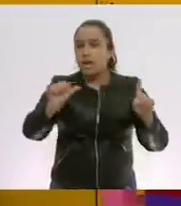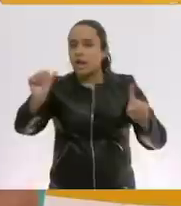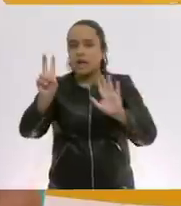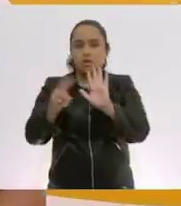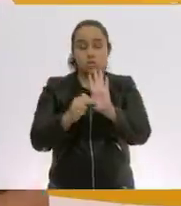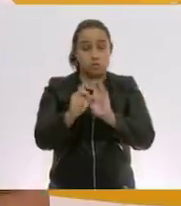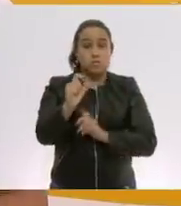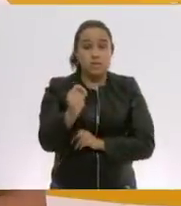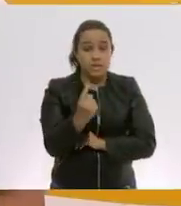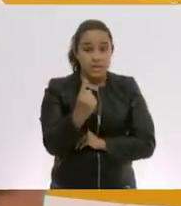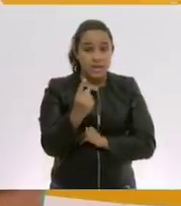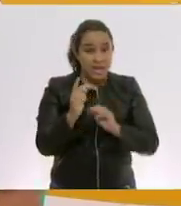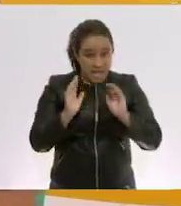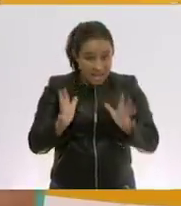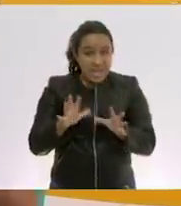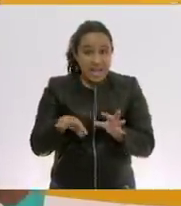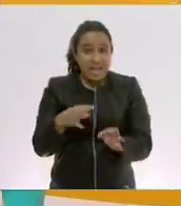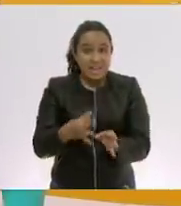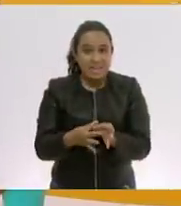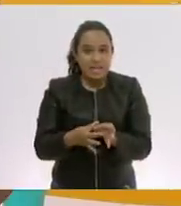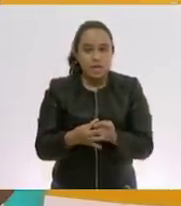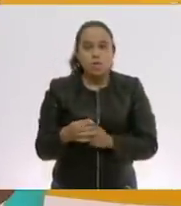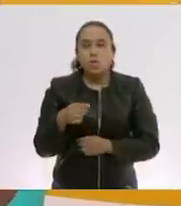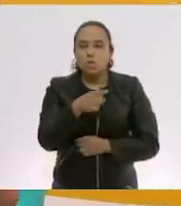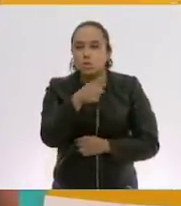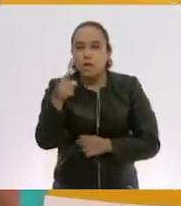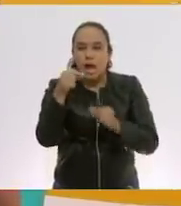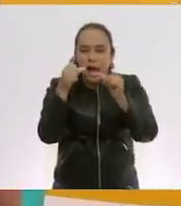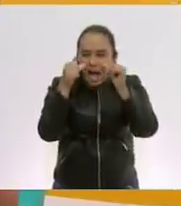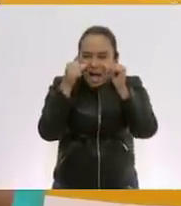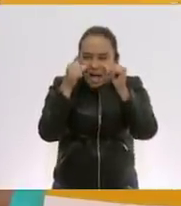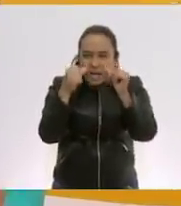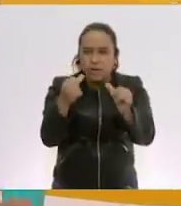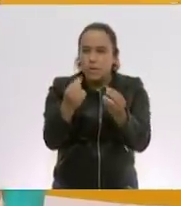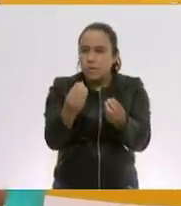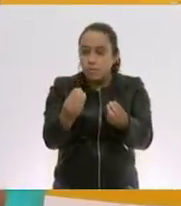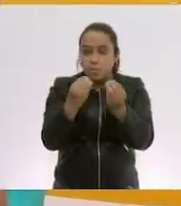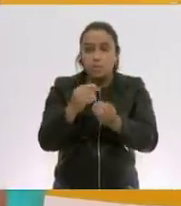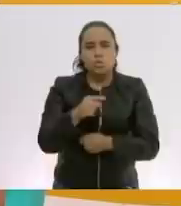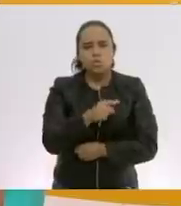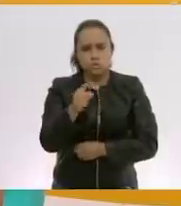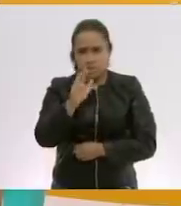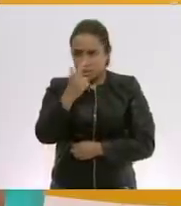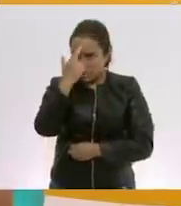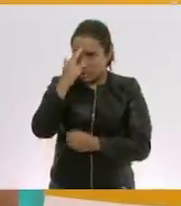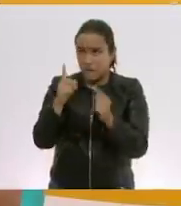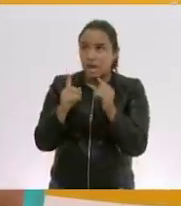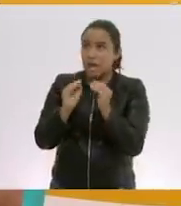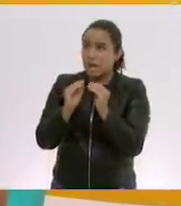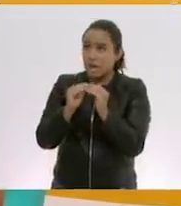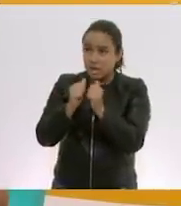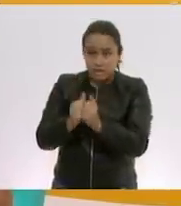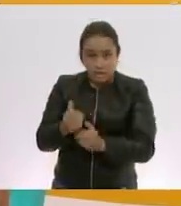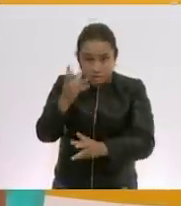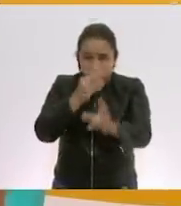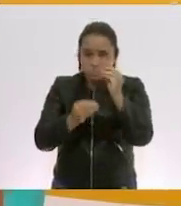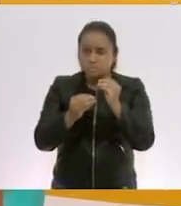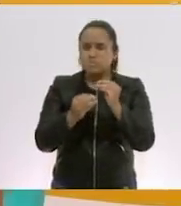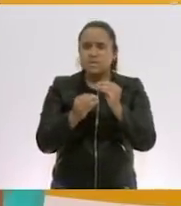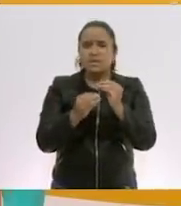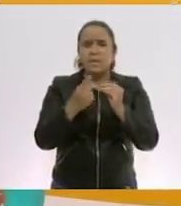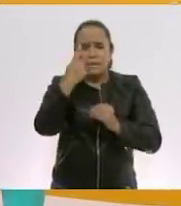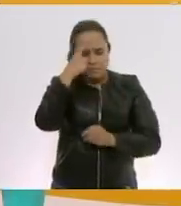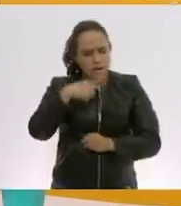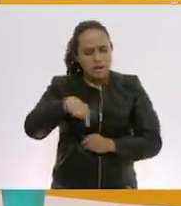2020-2021. ¿Listos? Pongan mucha atención y recuerden que aprender en casa es lo mejor para